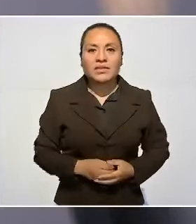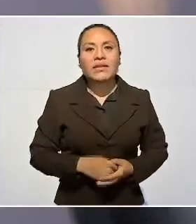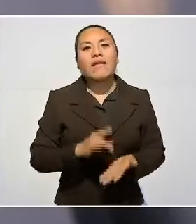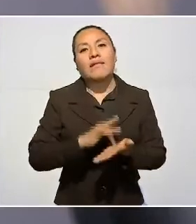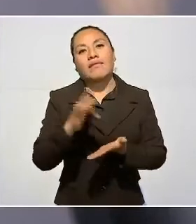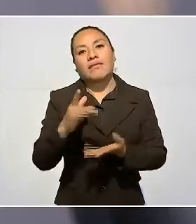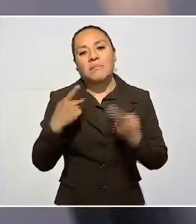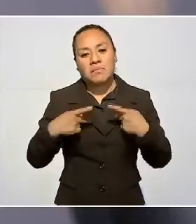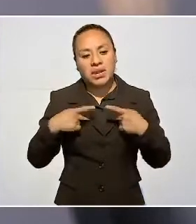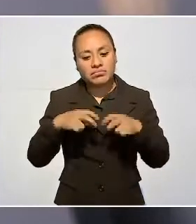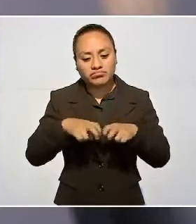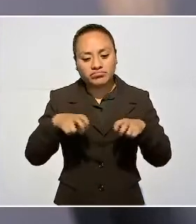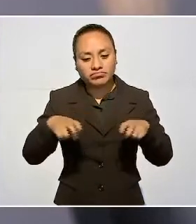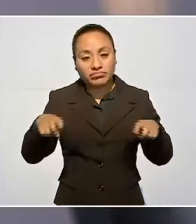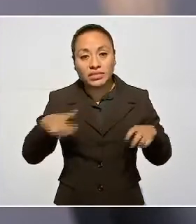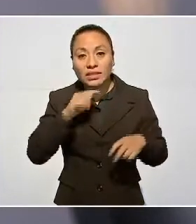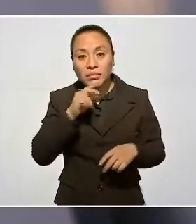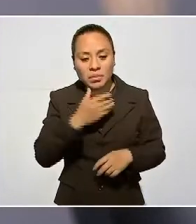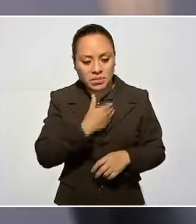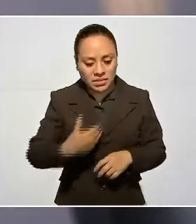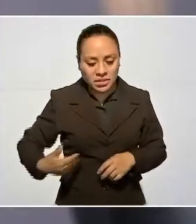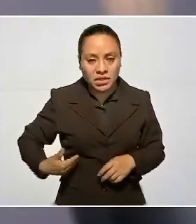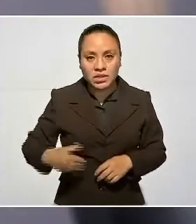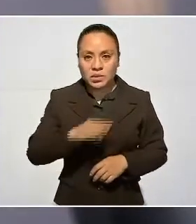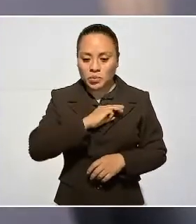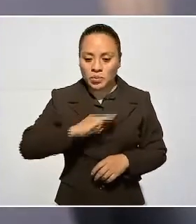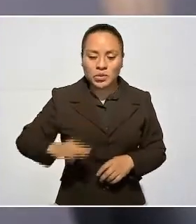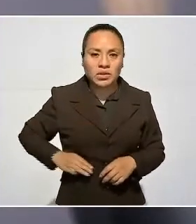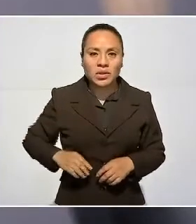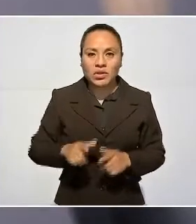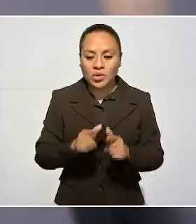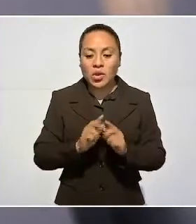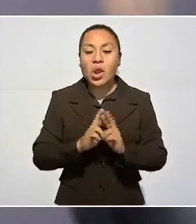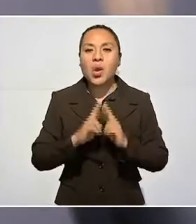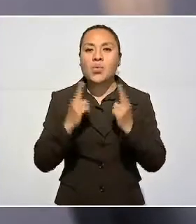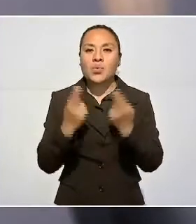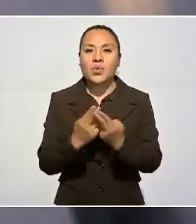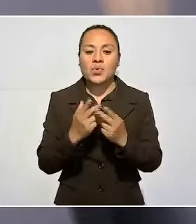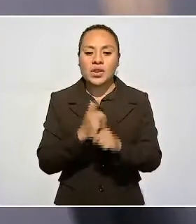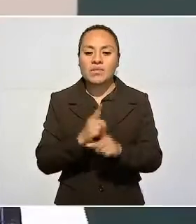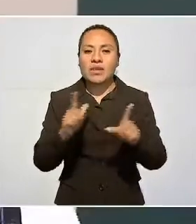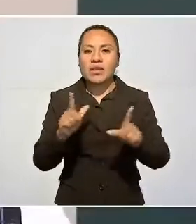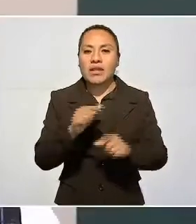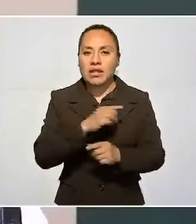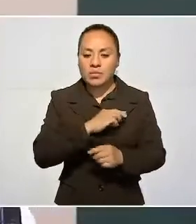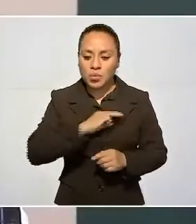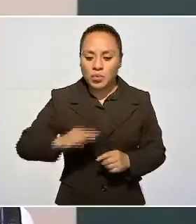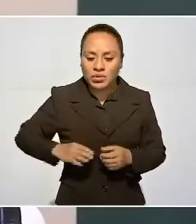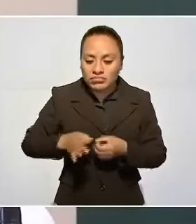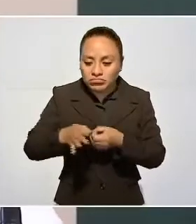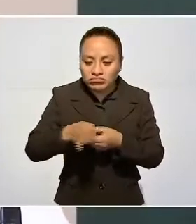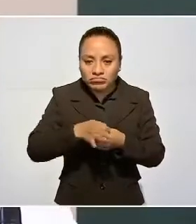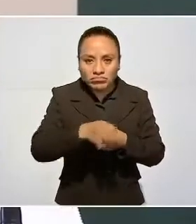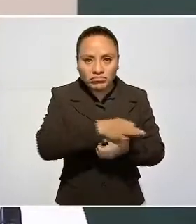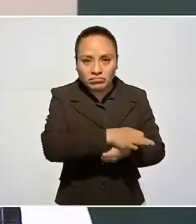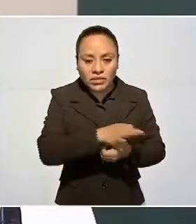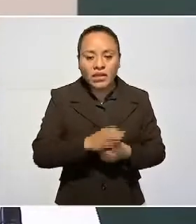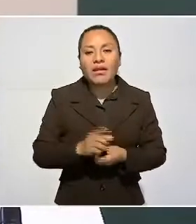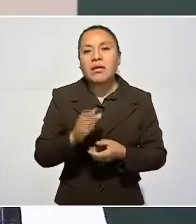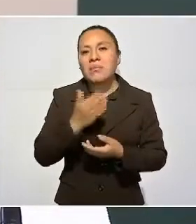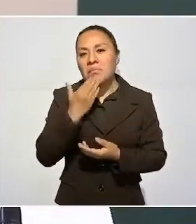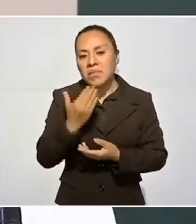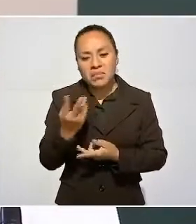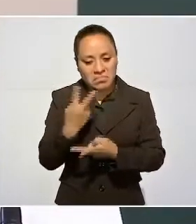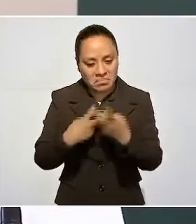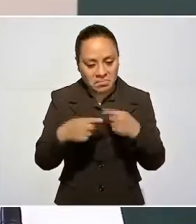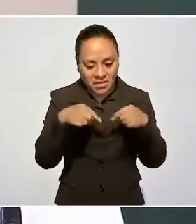presidentes municipales de la Unión Liberal de Ayuntamientos por recibirnos con los brazos abiertos y